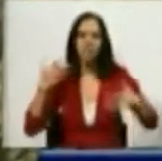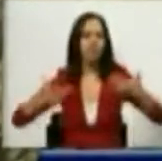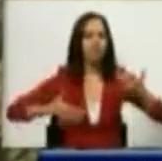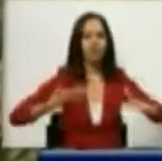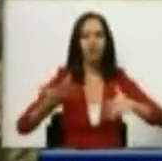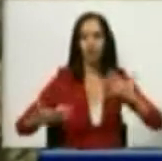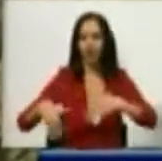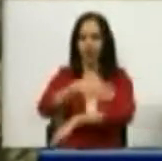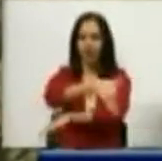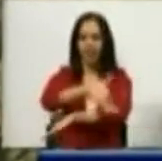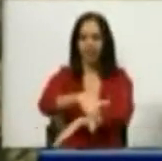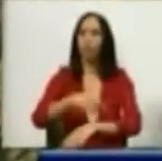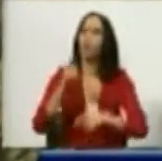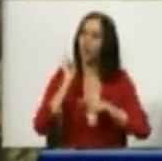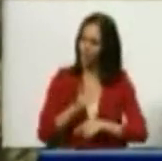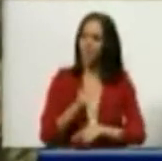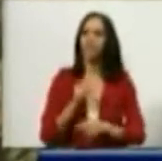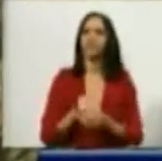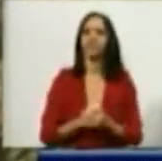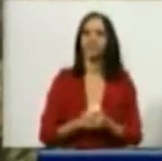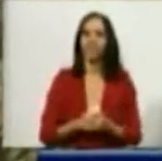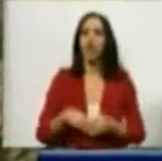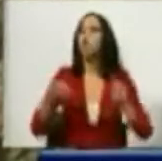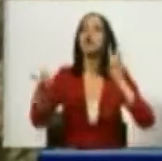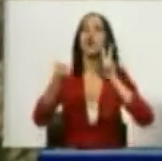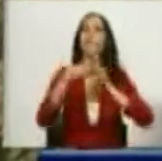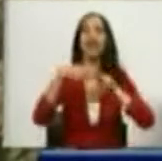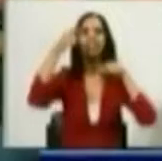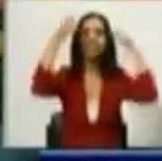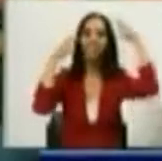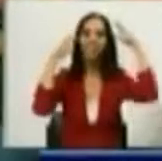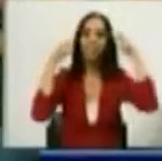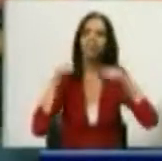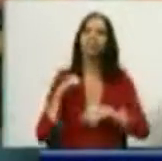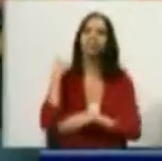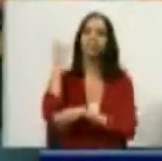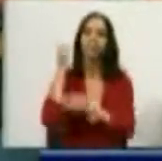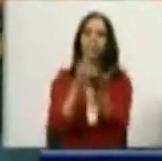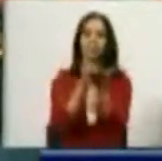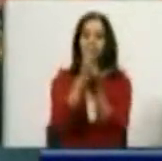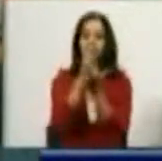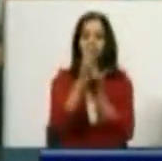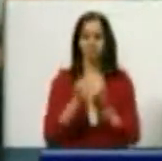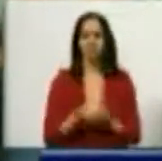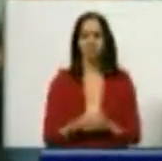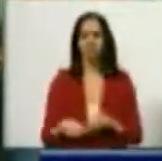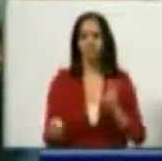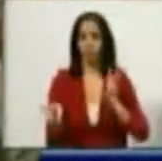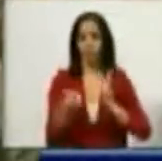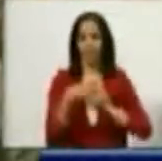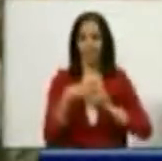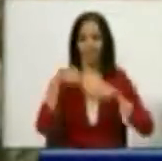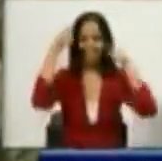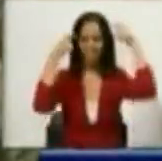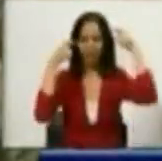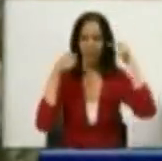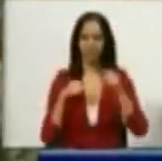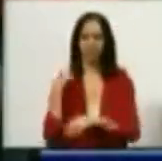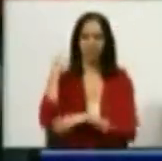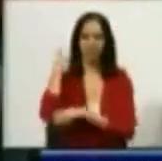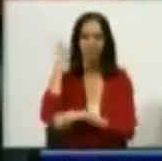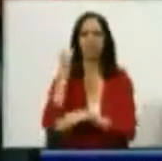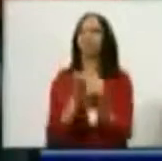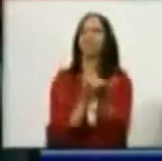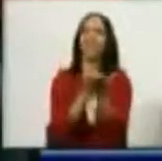debe ser como debe ser numeral chavismo es numeral chavismo